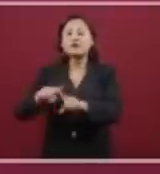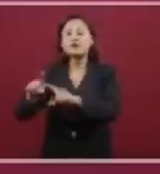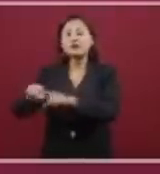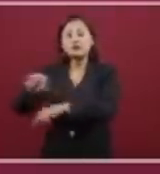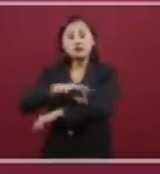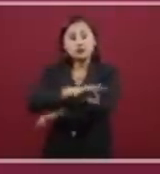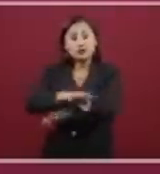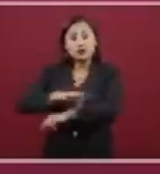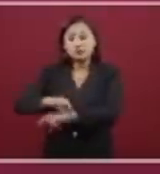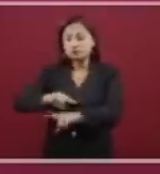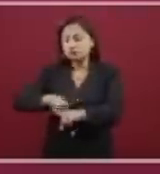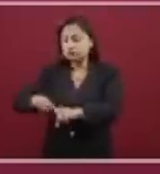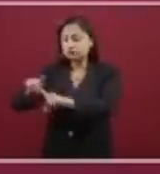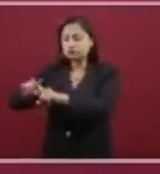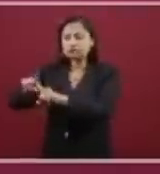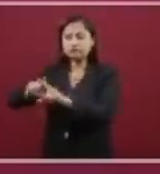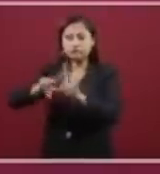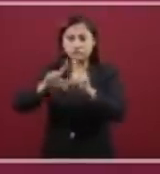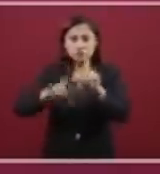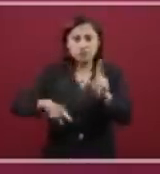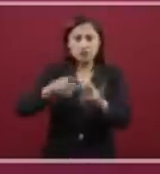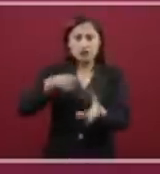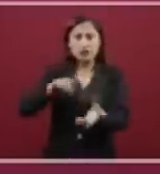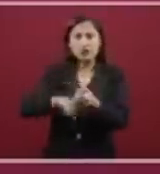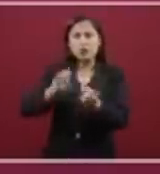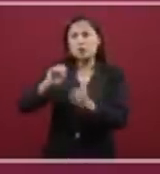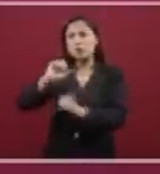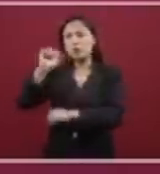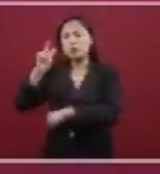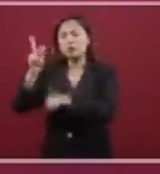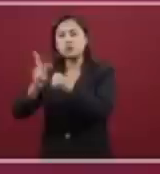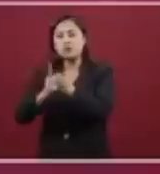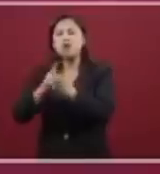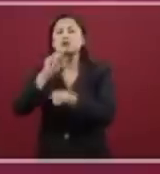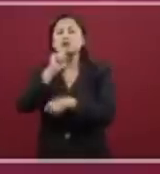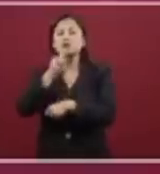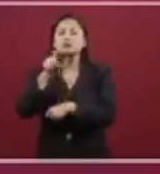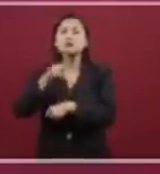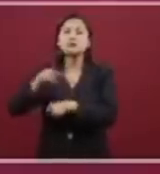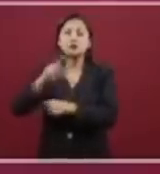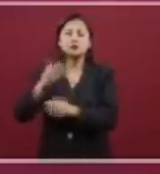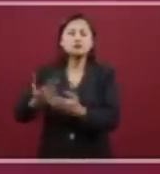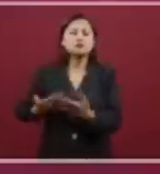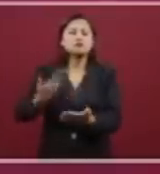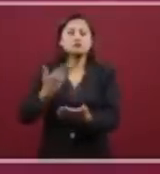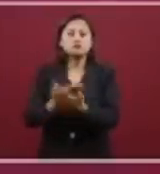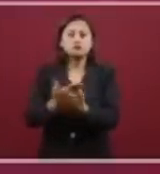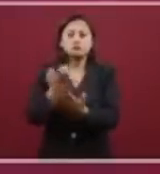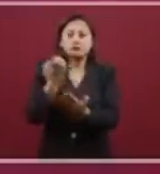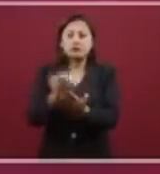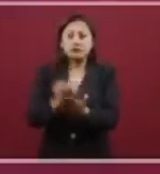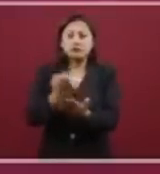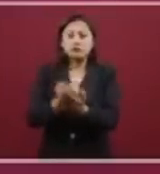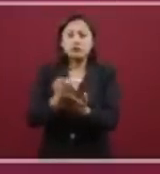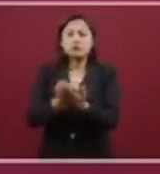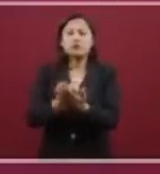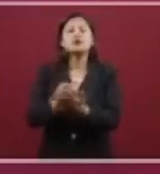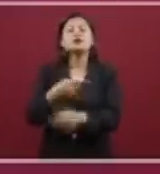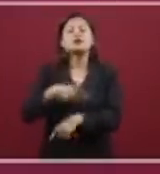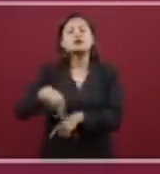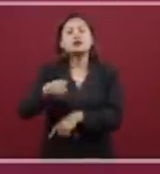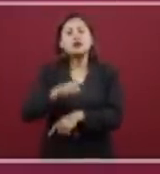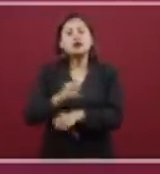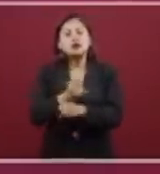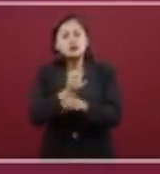internacionales que a pesar de requerir propuestas económicas se planteó como una investigación de